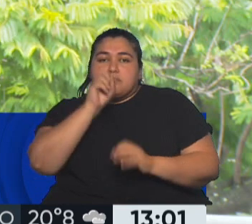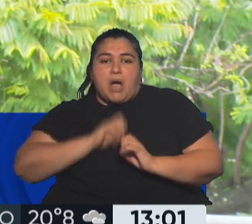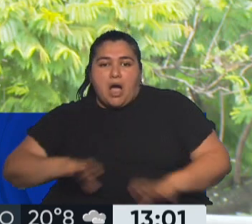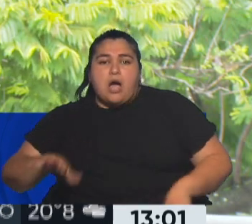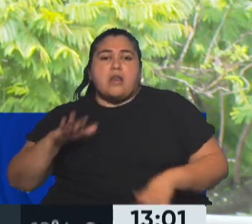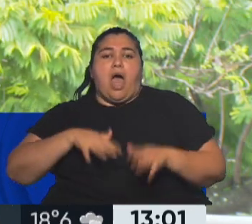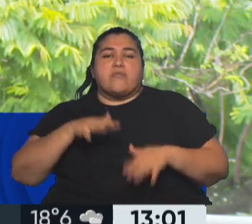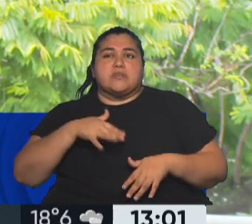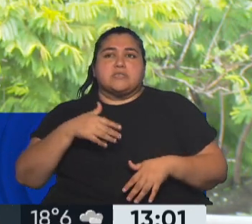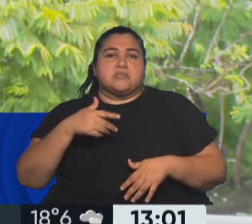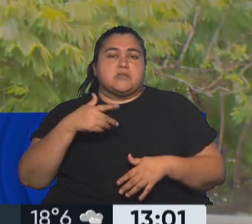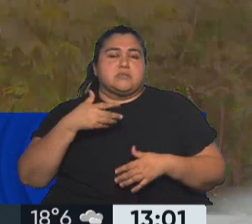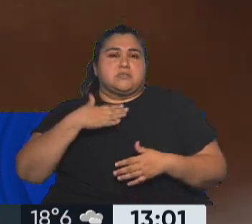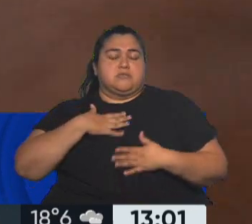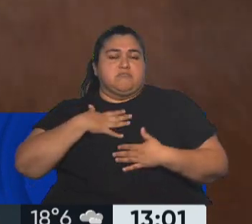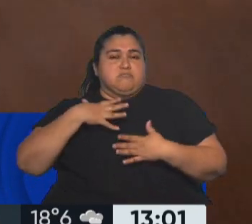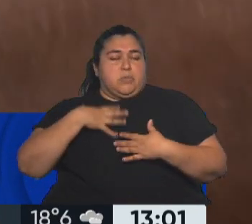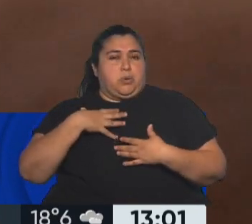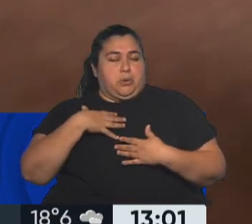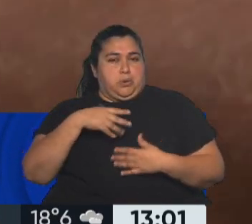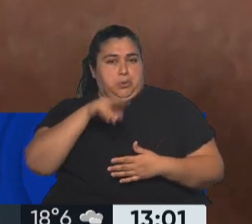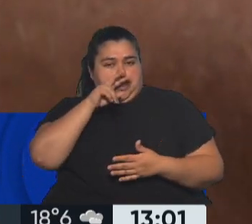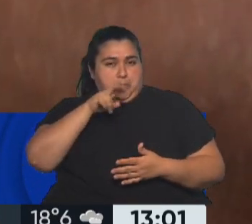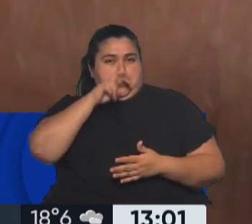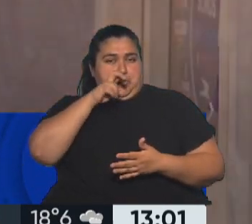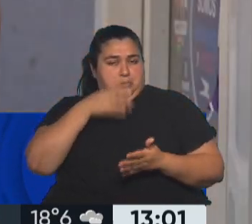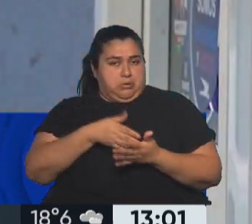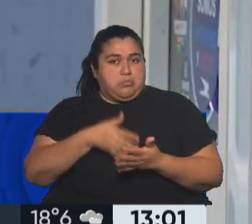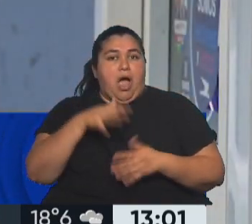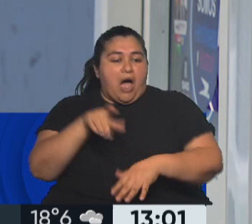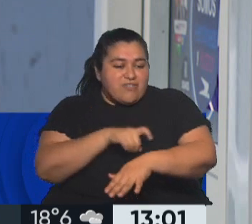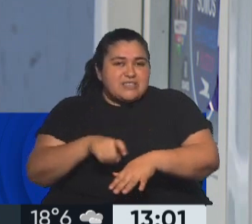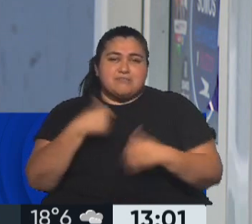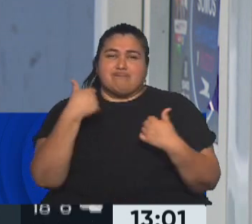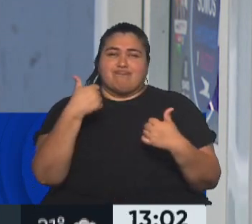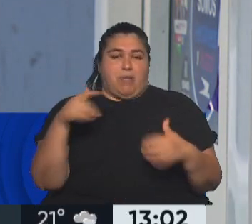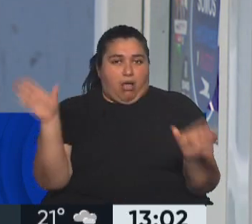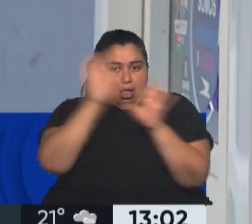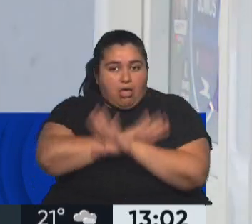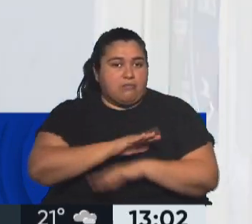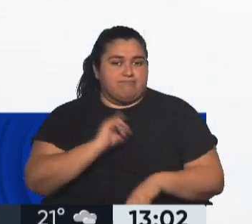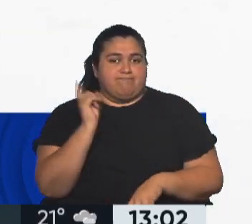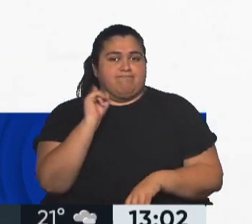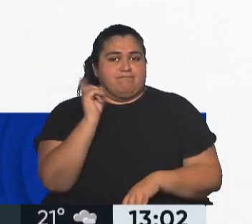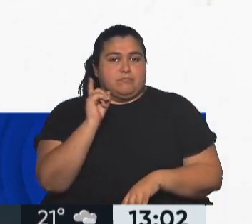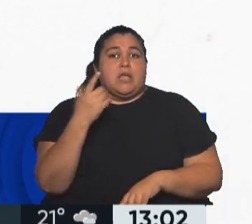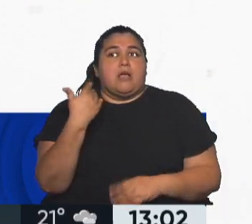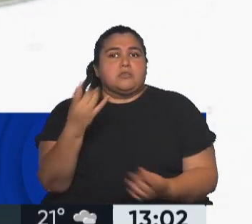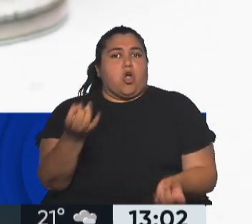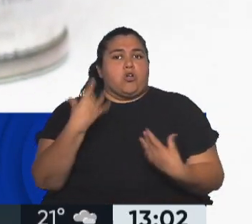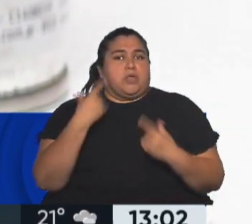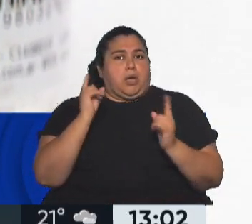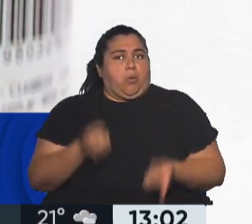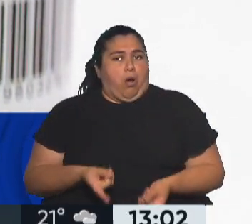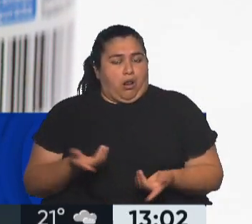tienen hiperactividad bronquial y además no son efectivos o sea uno cree que es efectivo y en realidad se va a contagiar Exactamente